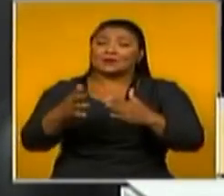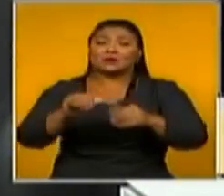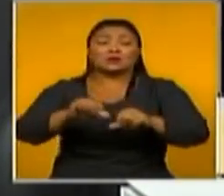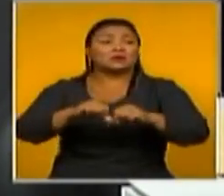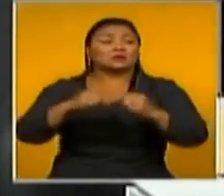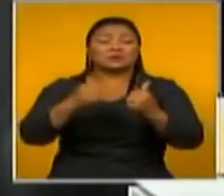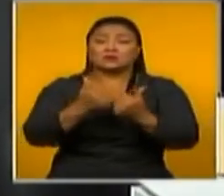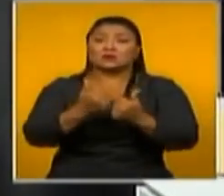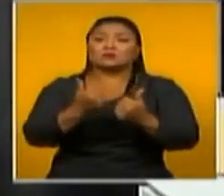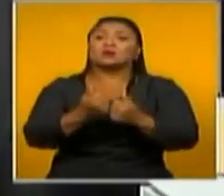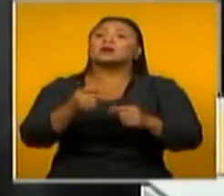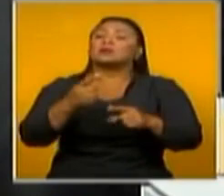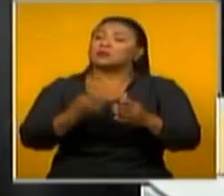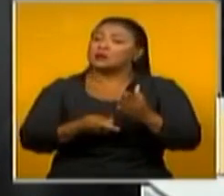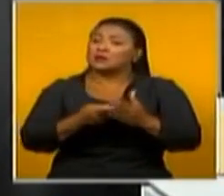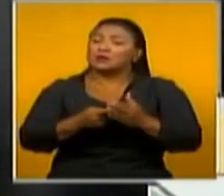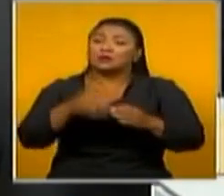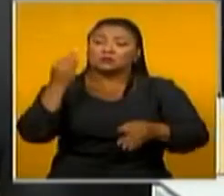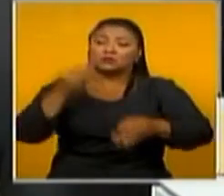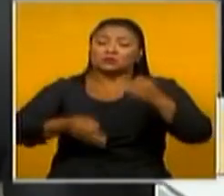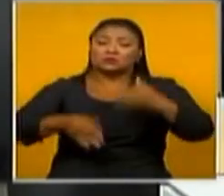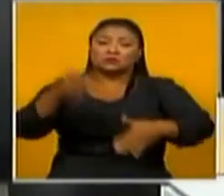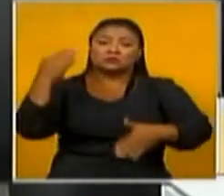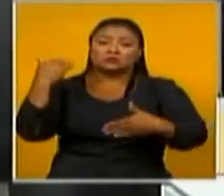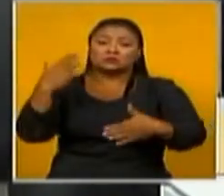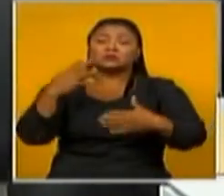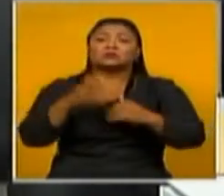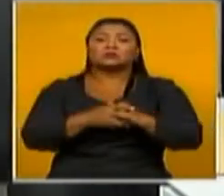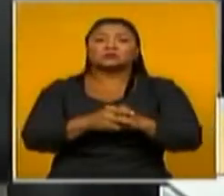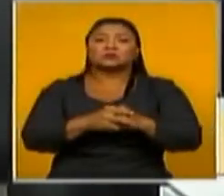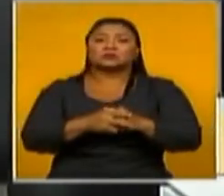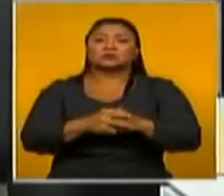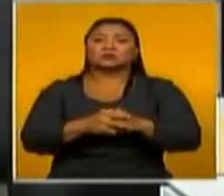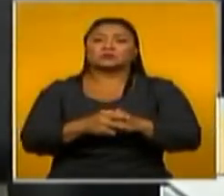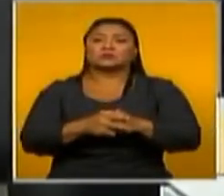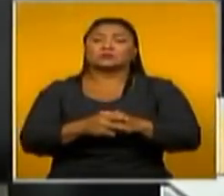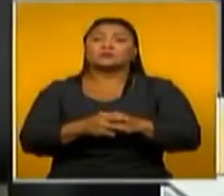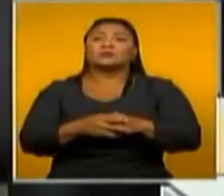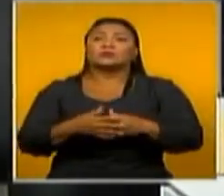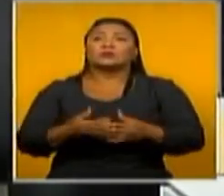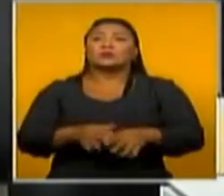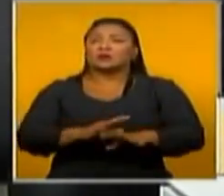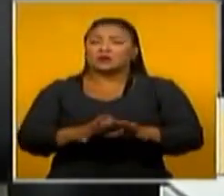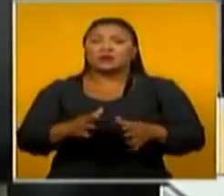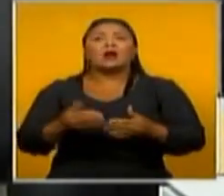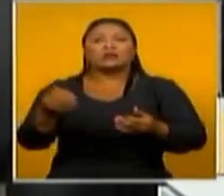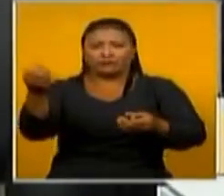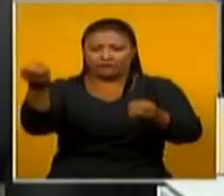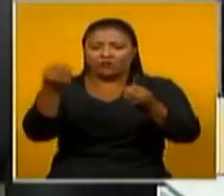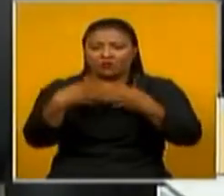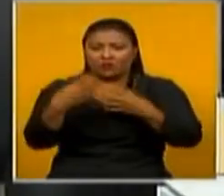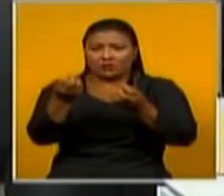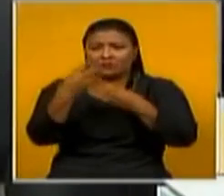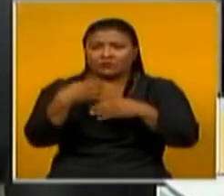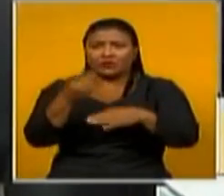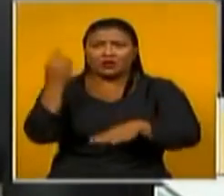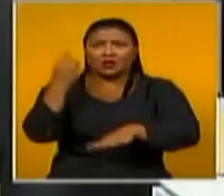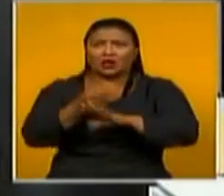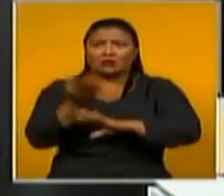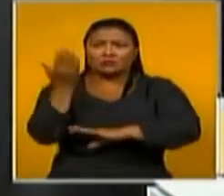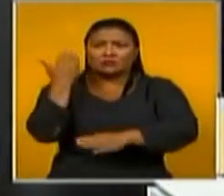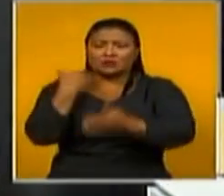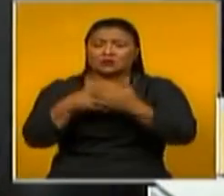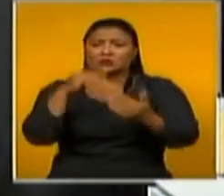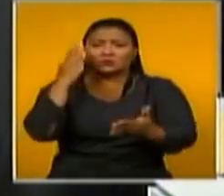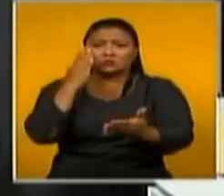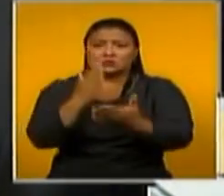que proceda el juicio político. Y efectivamente aún hemos sido notificados en días anteriores de suspensión,